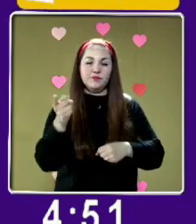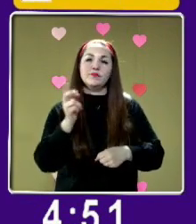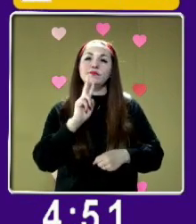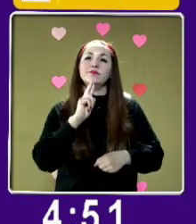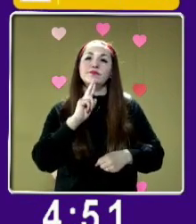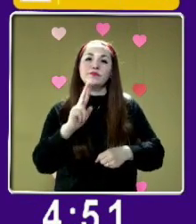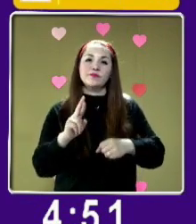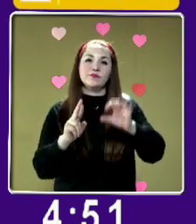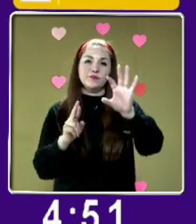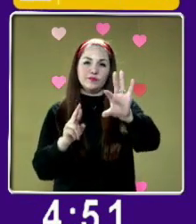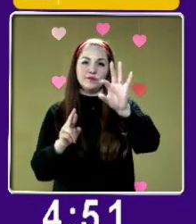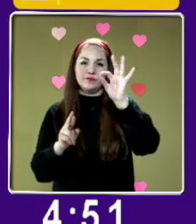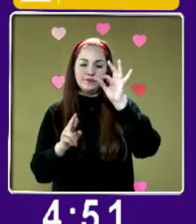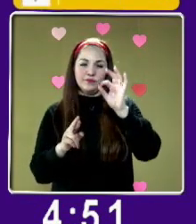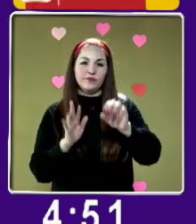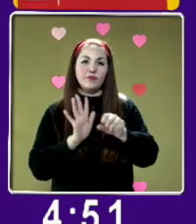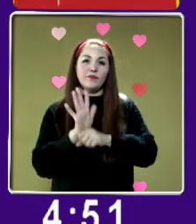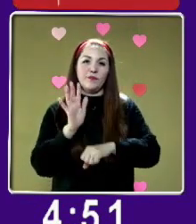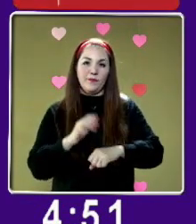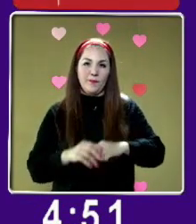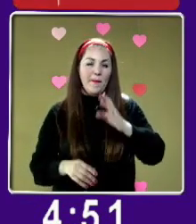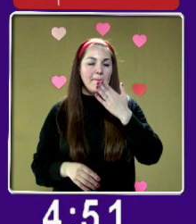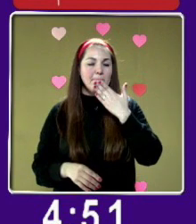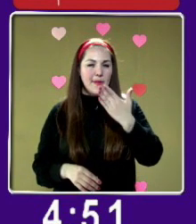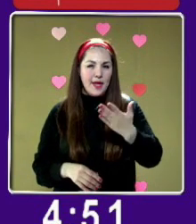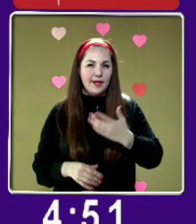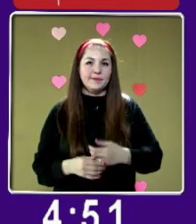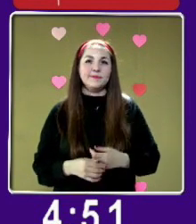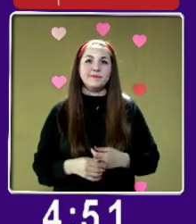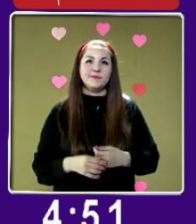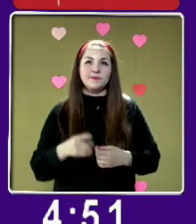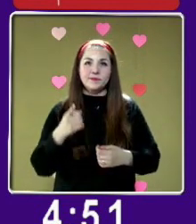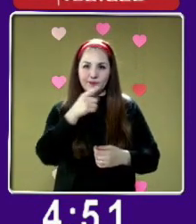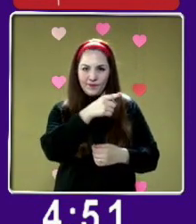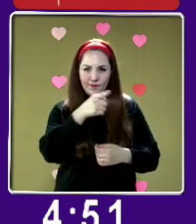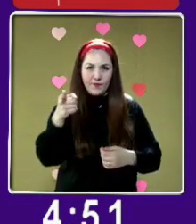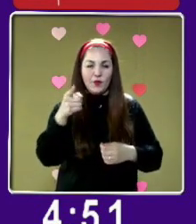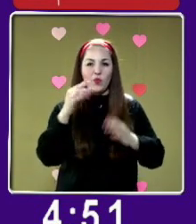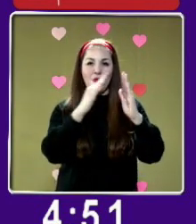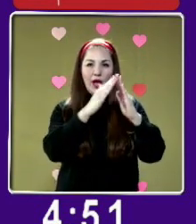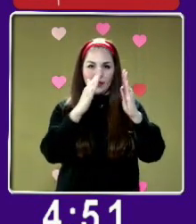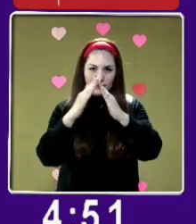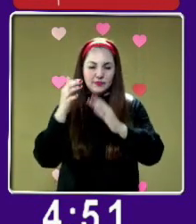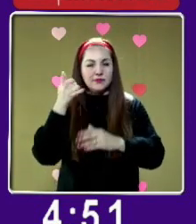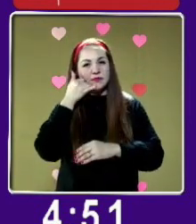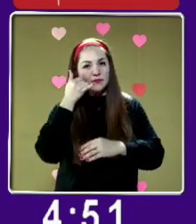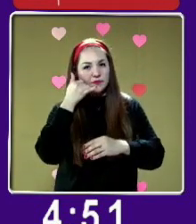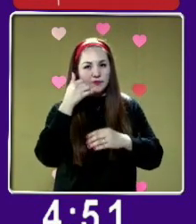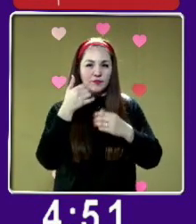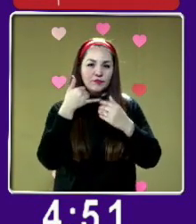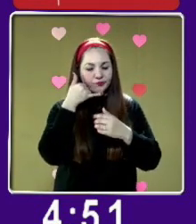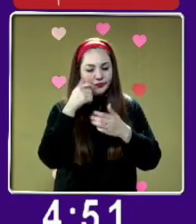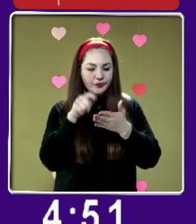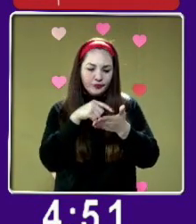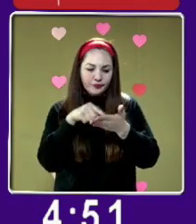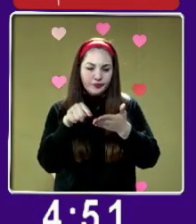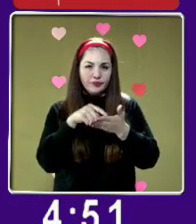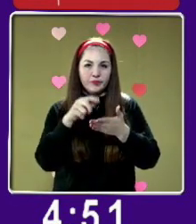van a seleccionar la respuesta correcta. Como la maestra ya les dijo, desde tu dispositivo celular o tablet, puedes poner